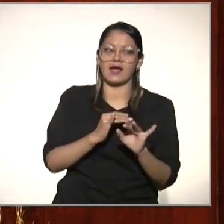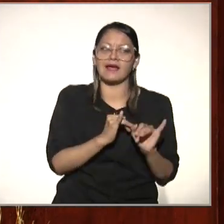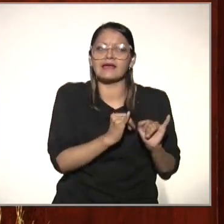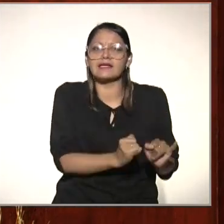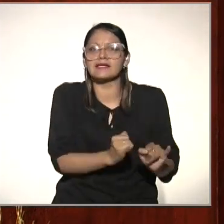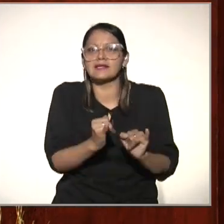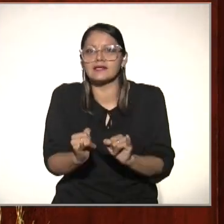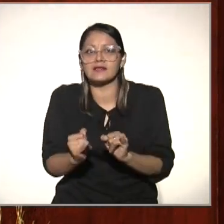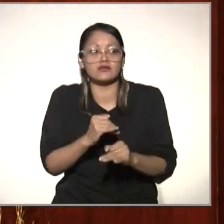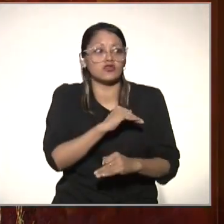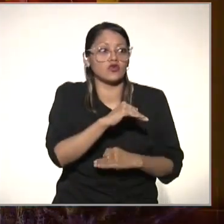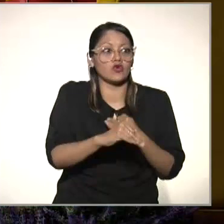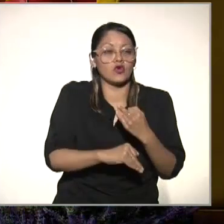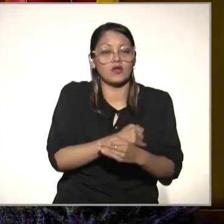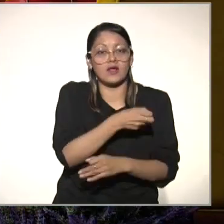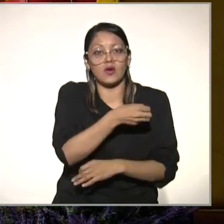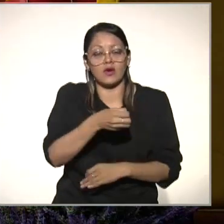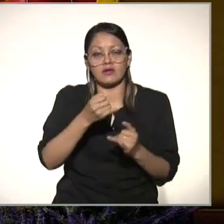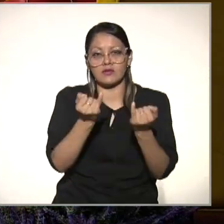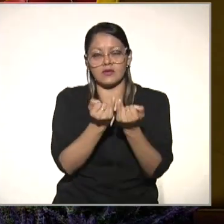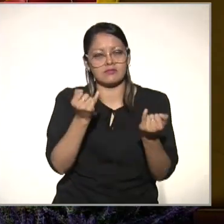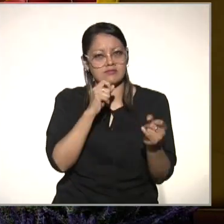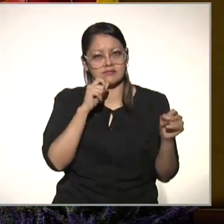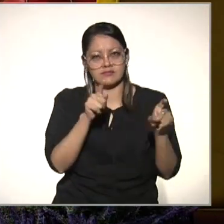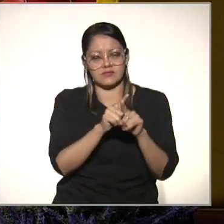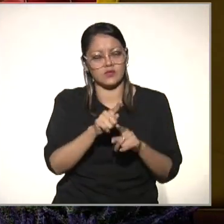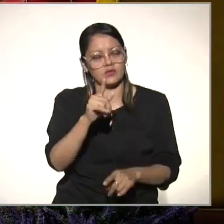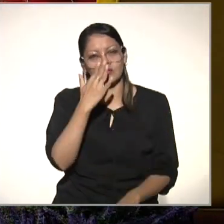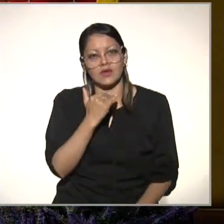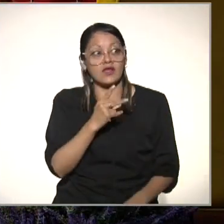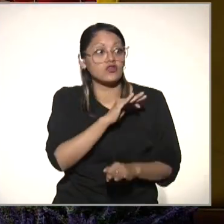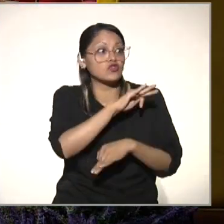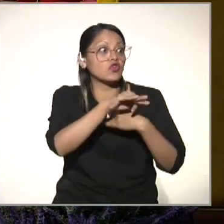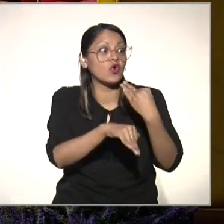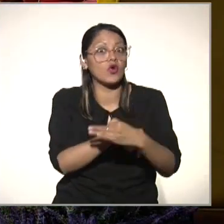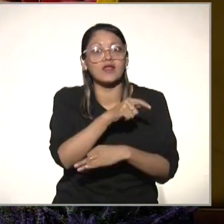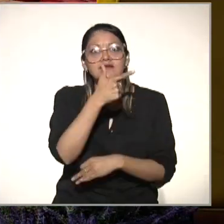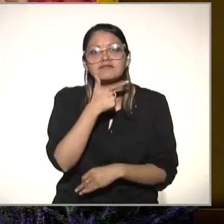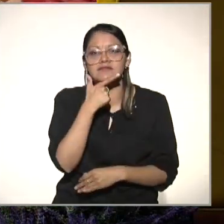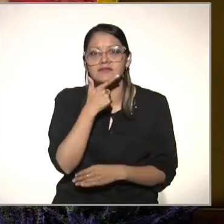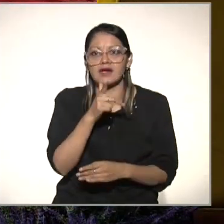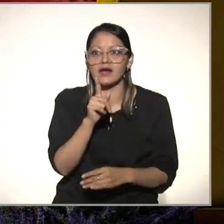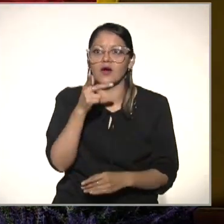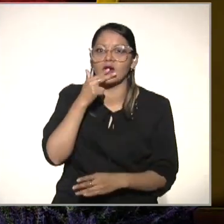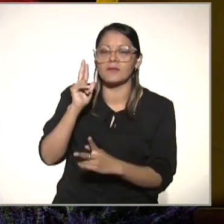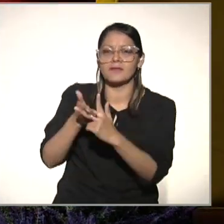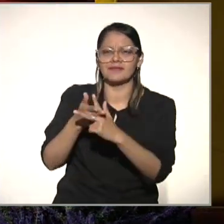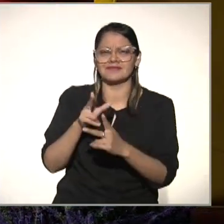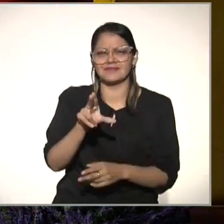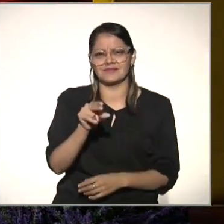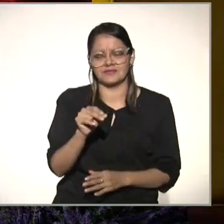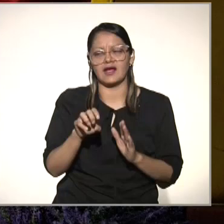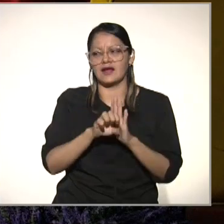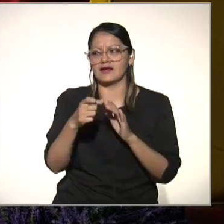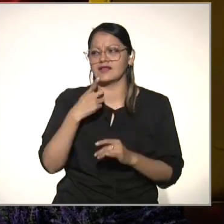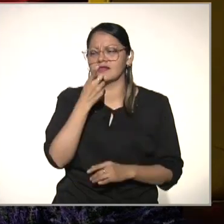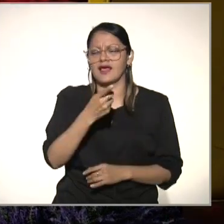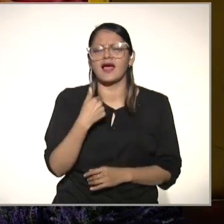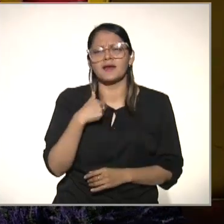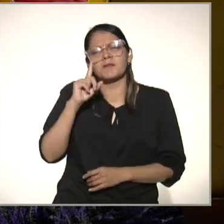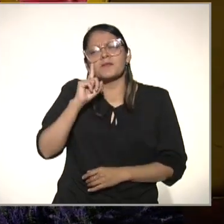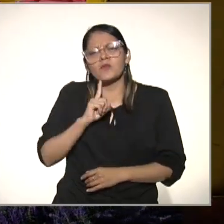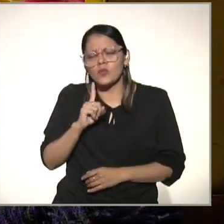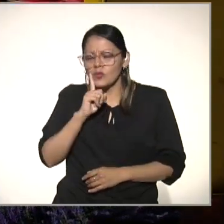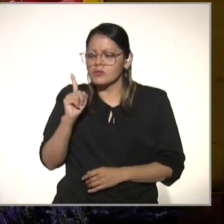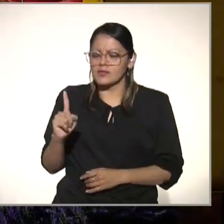No hay un marco estructural donde las lesbianas matan a los varones. Porque si no pensamos lo mismo como, si una mujer